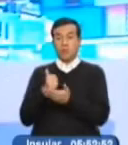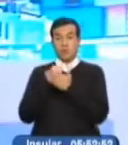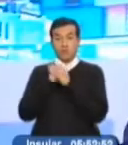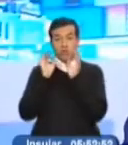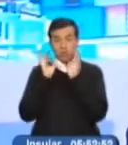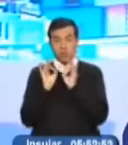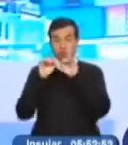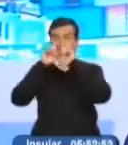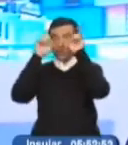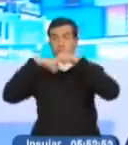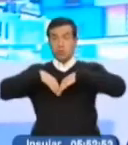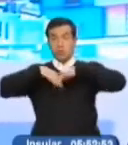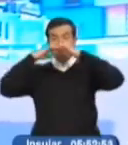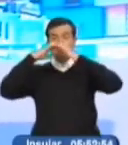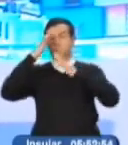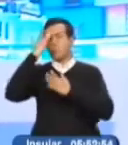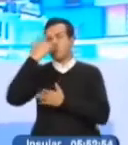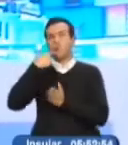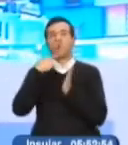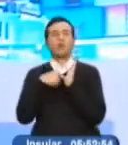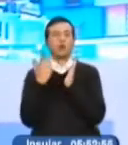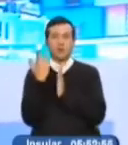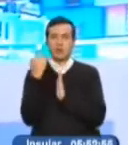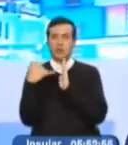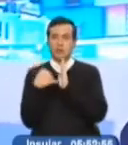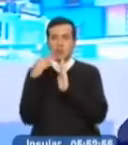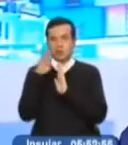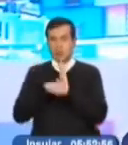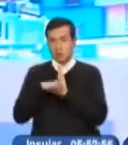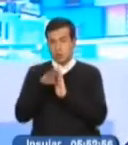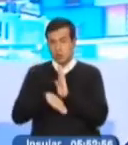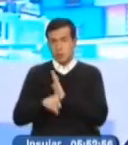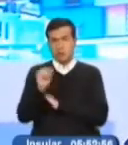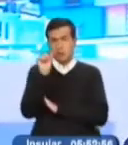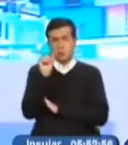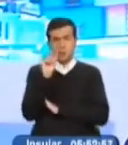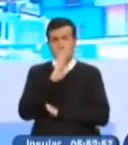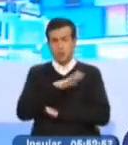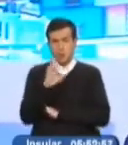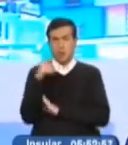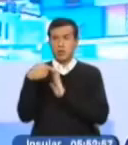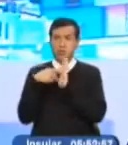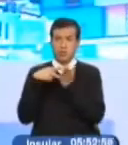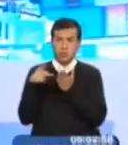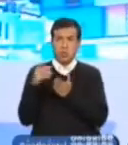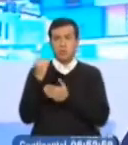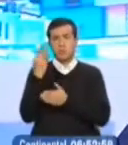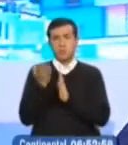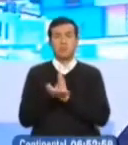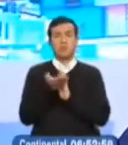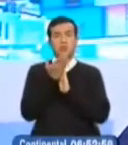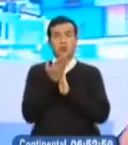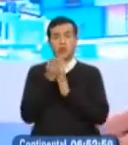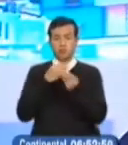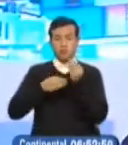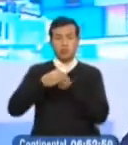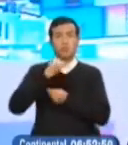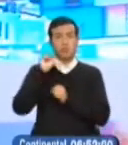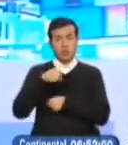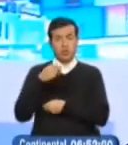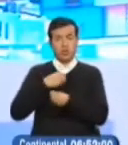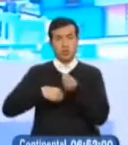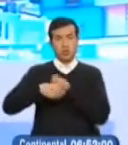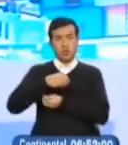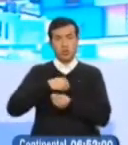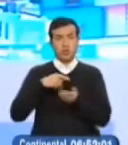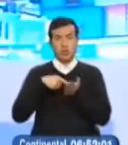empresa, porque en caso de que tenga un impuesto menor y haya tenido que pagar por retenciones un valor mayor, tiene el derecho a la devolución y